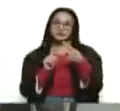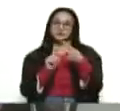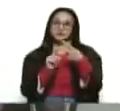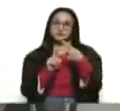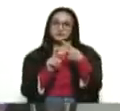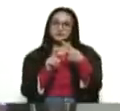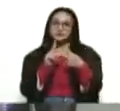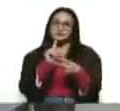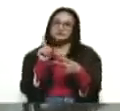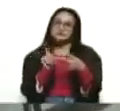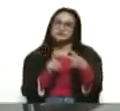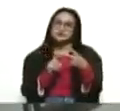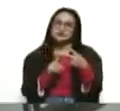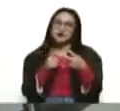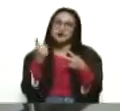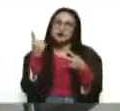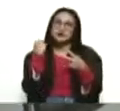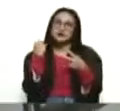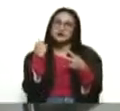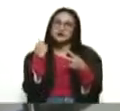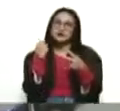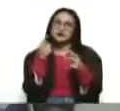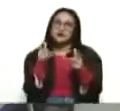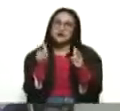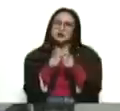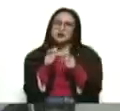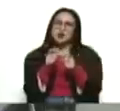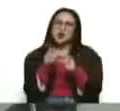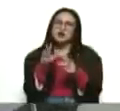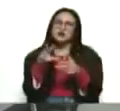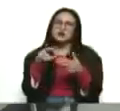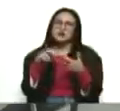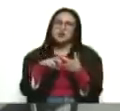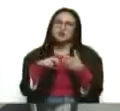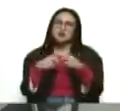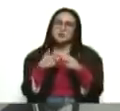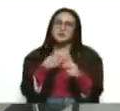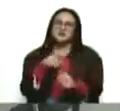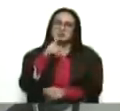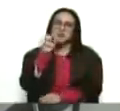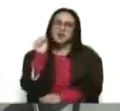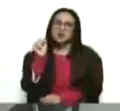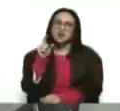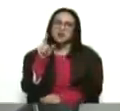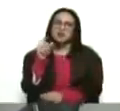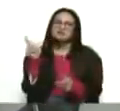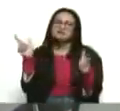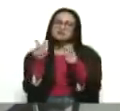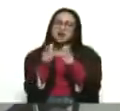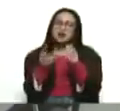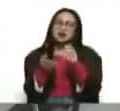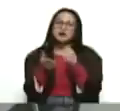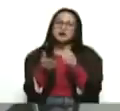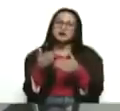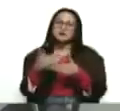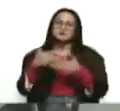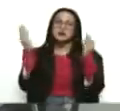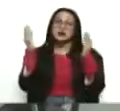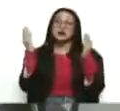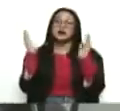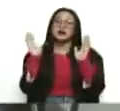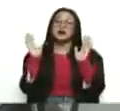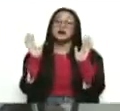pues quisiera preguntarle que el día de ayer, respecto a la reunión en Bruselas, el presidente Nicolás Maduro ha dicho que hubo un consenso para levantar las